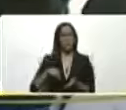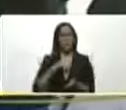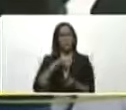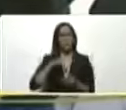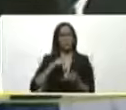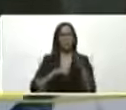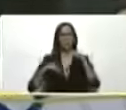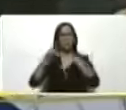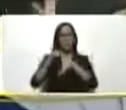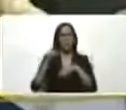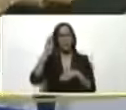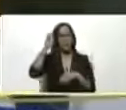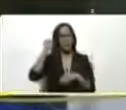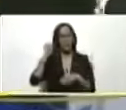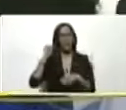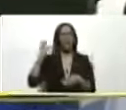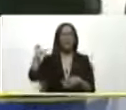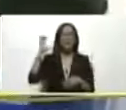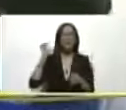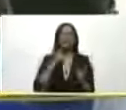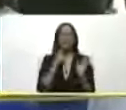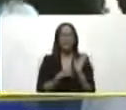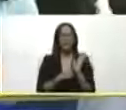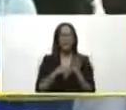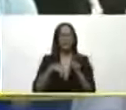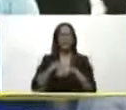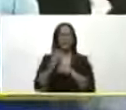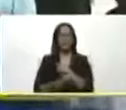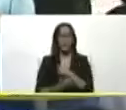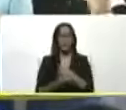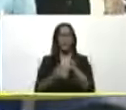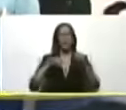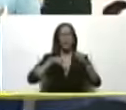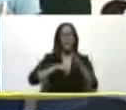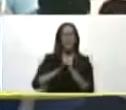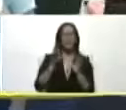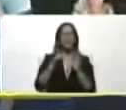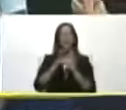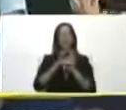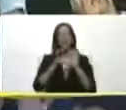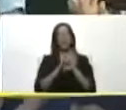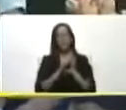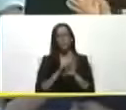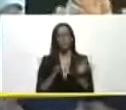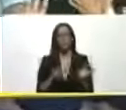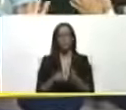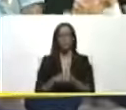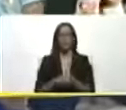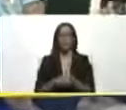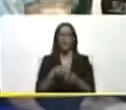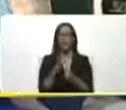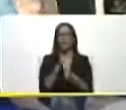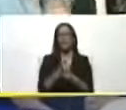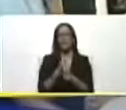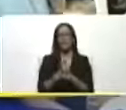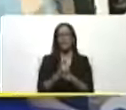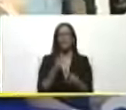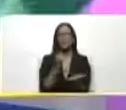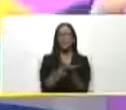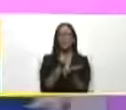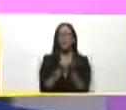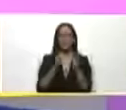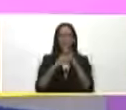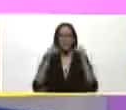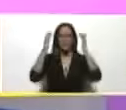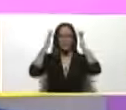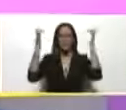liceos y para el país entero estos proyectos pasarían a un concurso ahí pondríamos a prueba toda la inteligencia y la creatividad